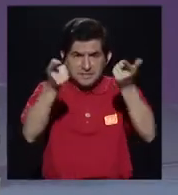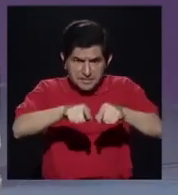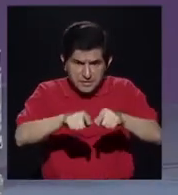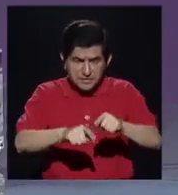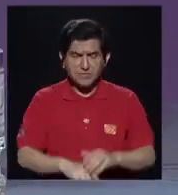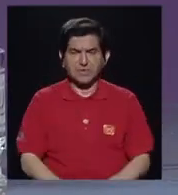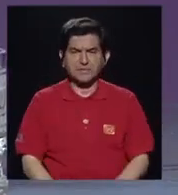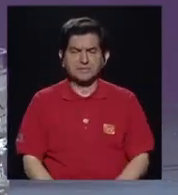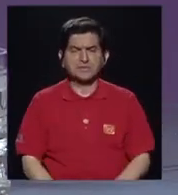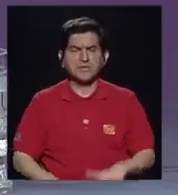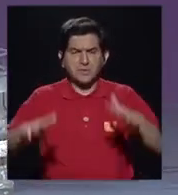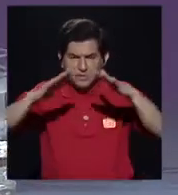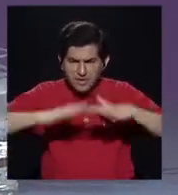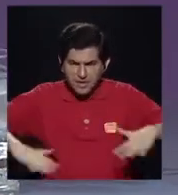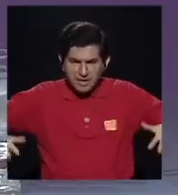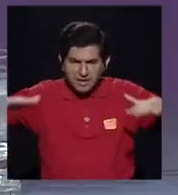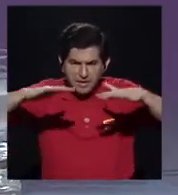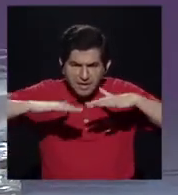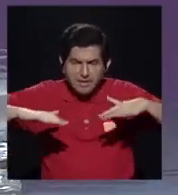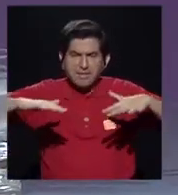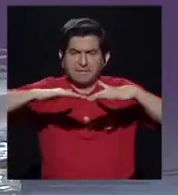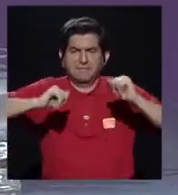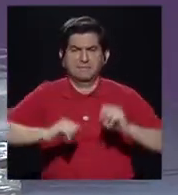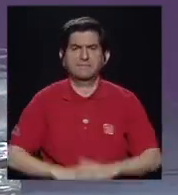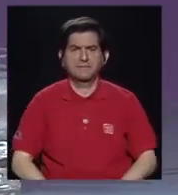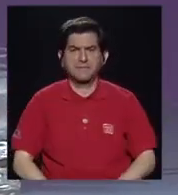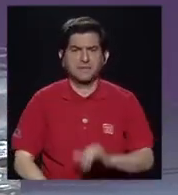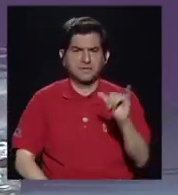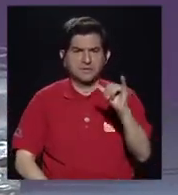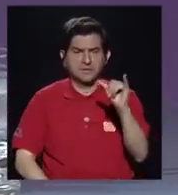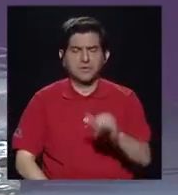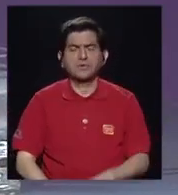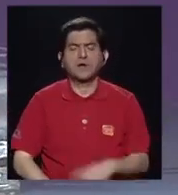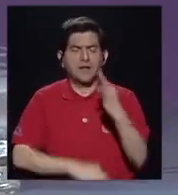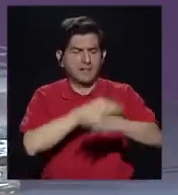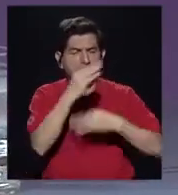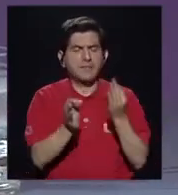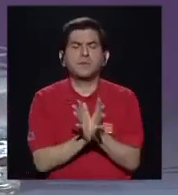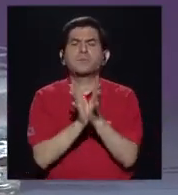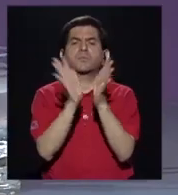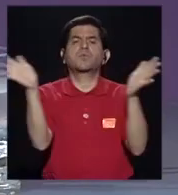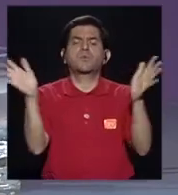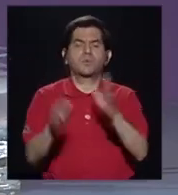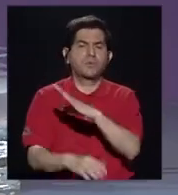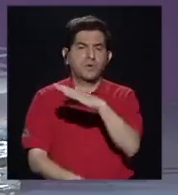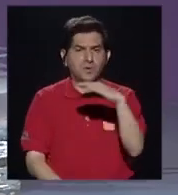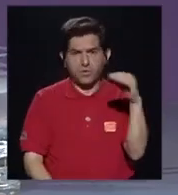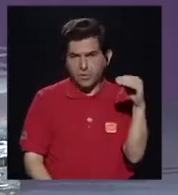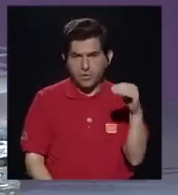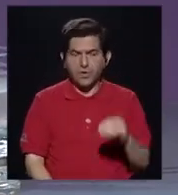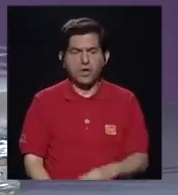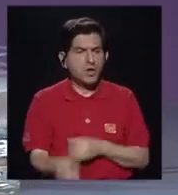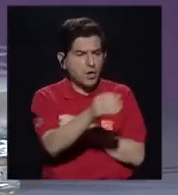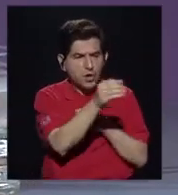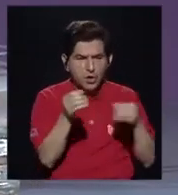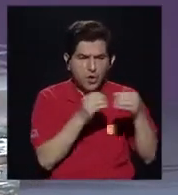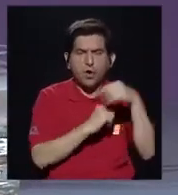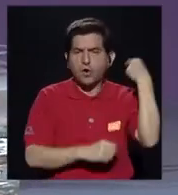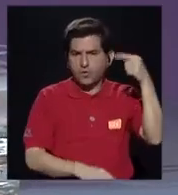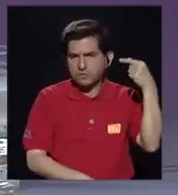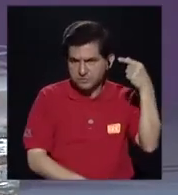en el campo en la en el espacio público y en en en las oficinas del